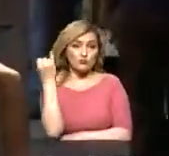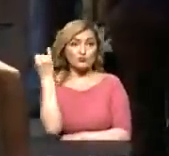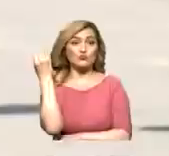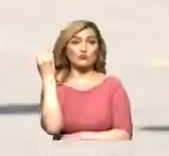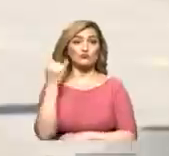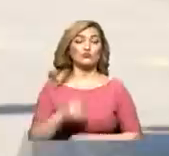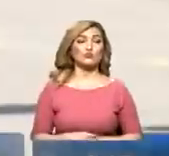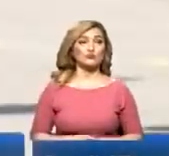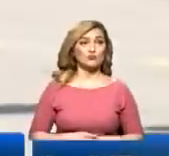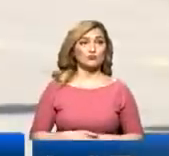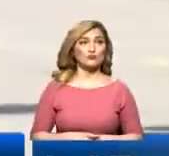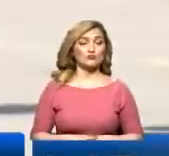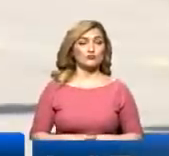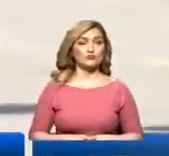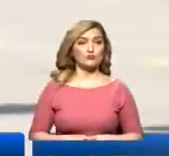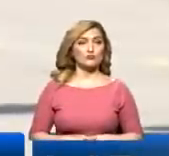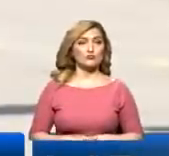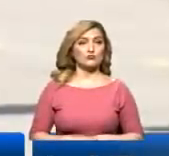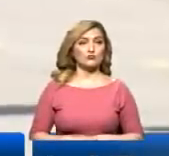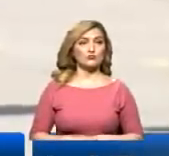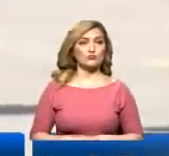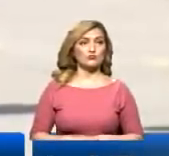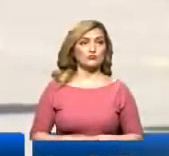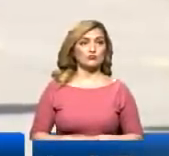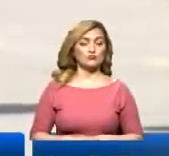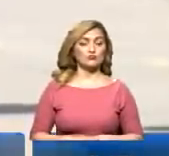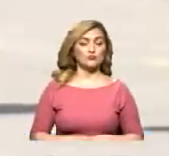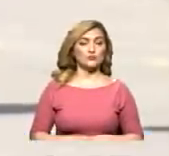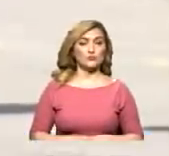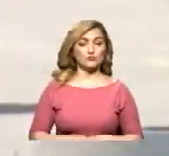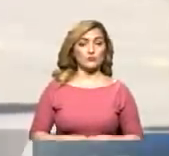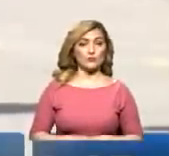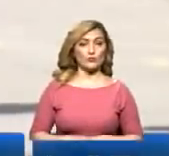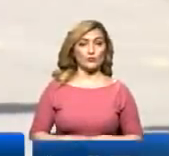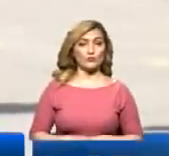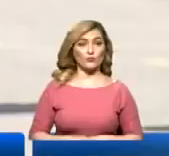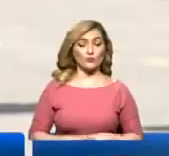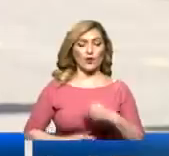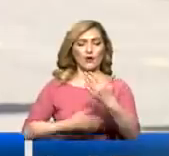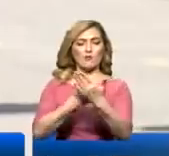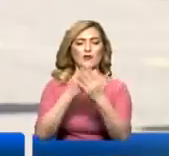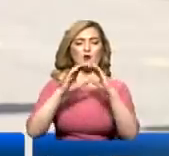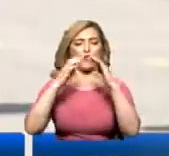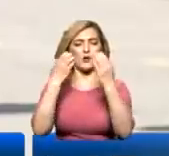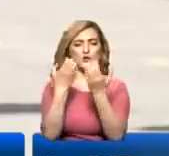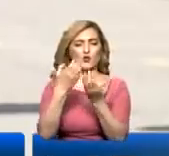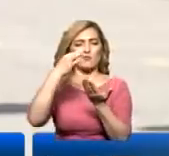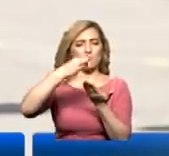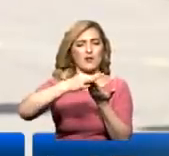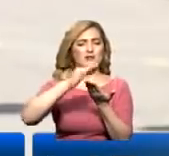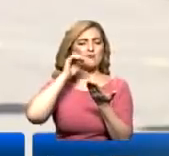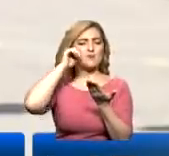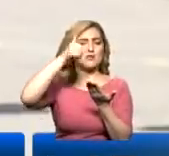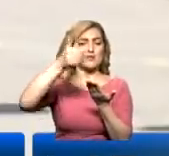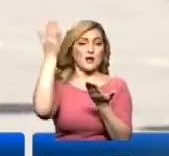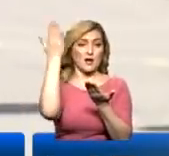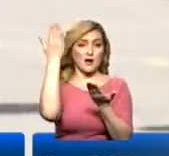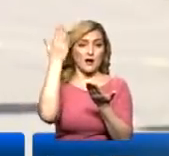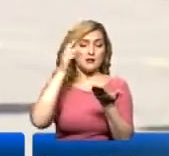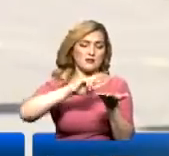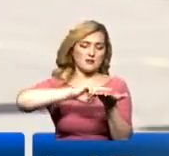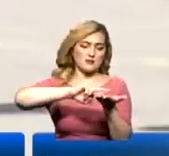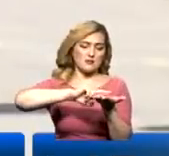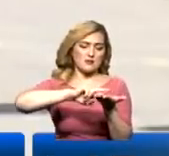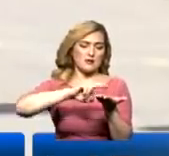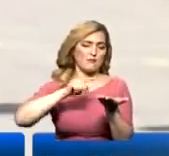semáforo amarillo al verde. Esto, según lo que va a plantear al COE local el día de mañana el alcalde, podría